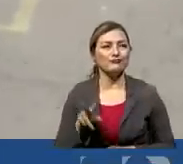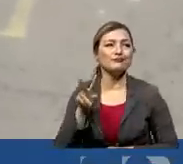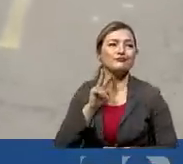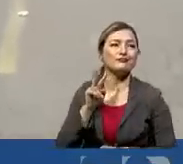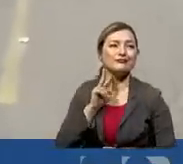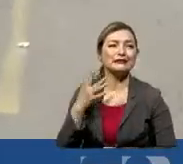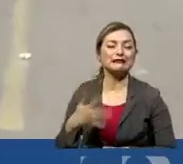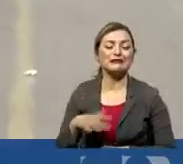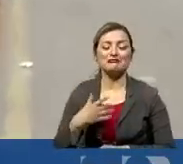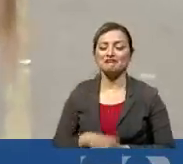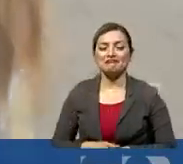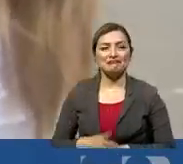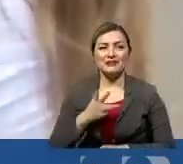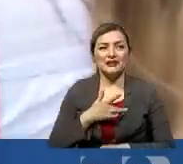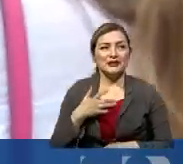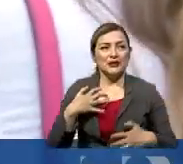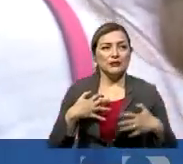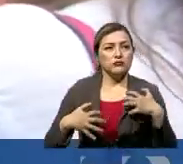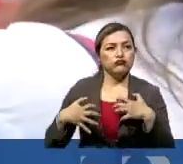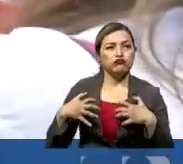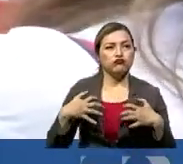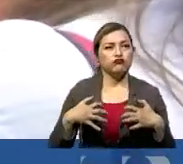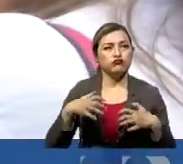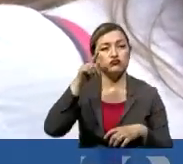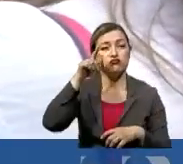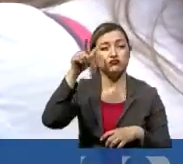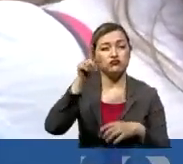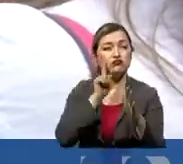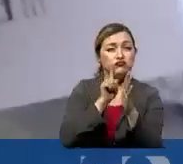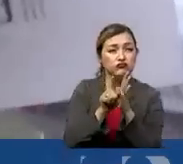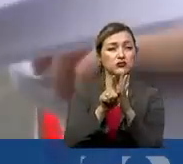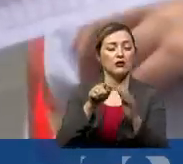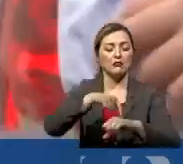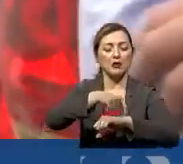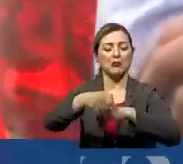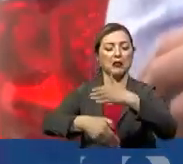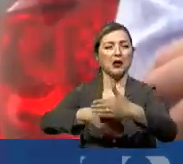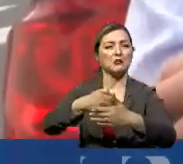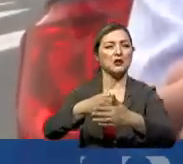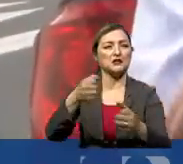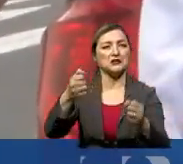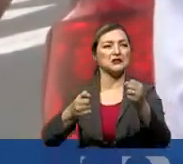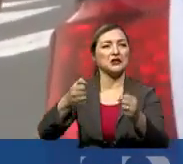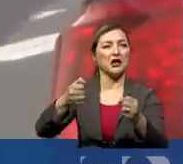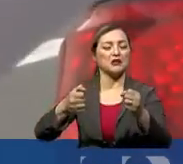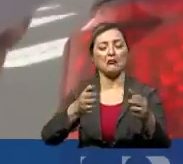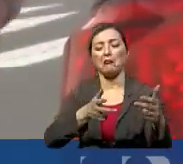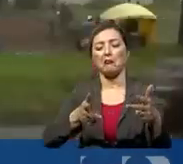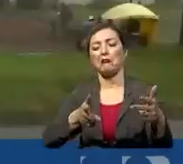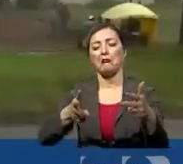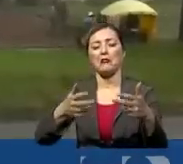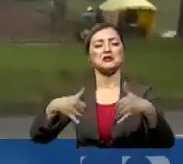en este caso es que las acciones de la fiscalía tomarán tiempo y hasta entonces el auto seguirá circulando sin restricción